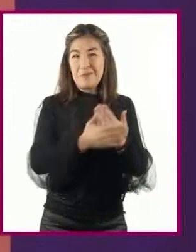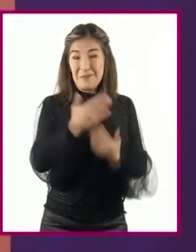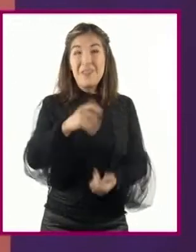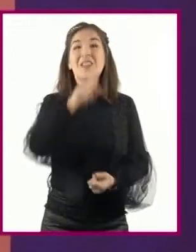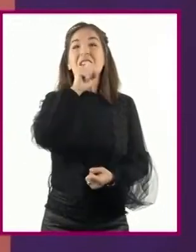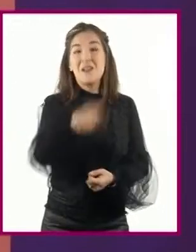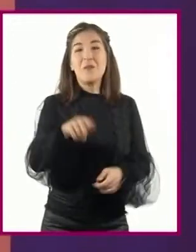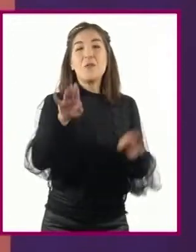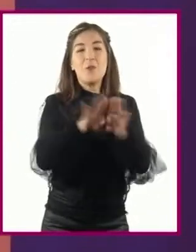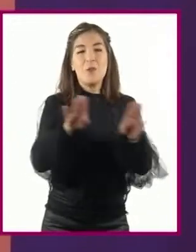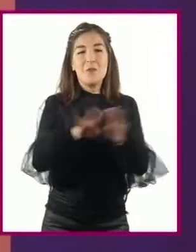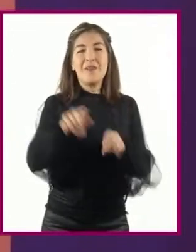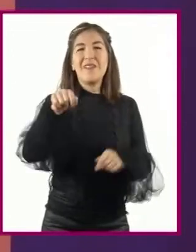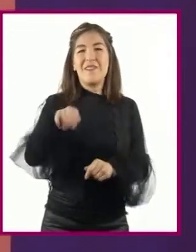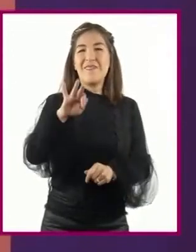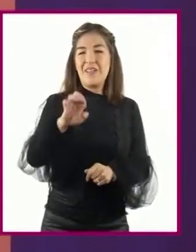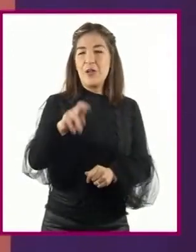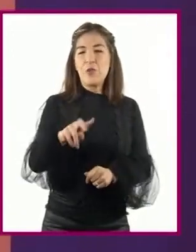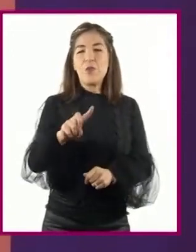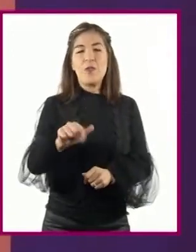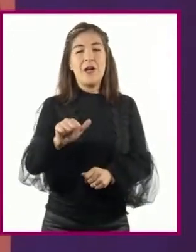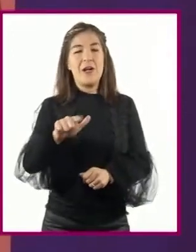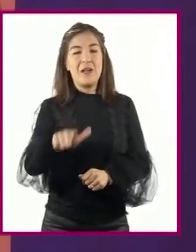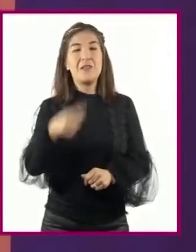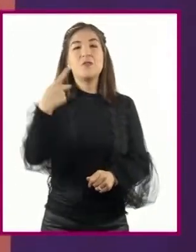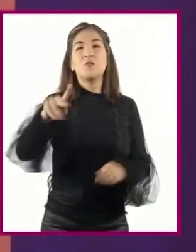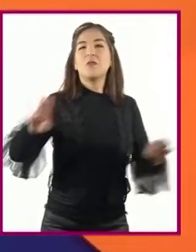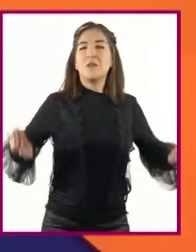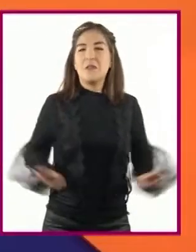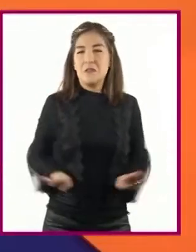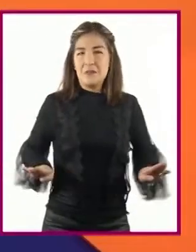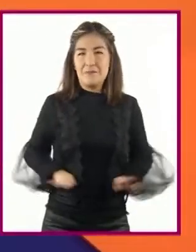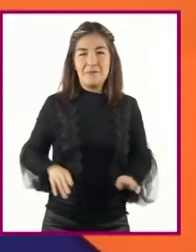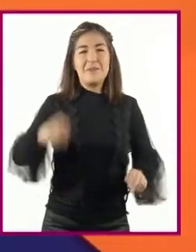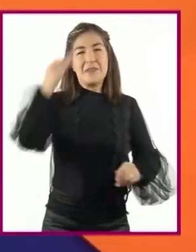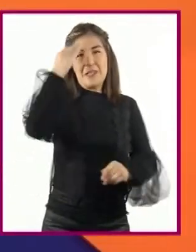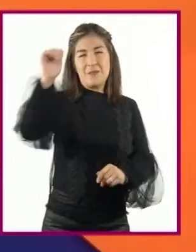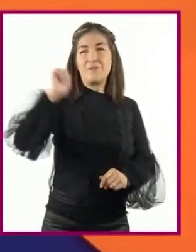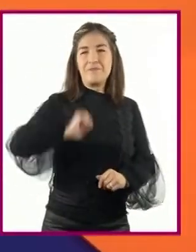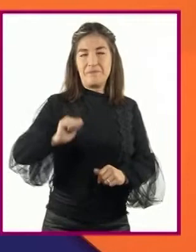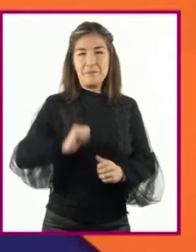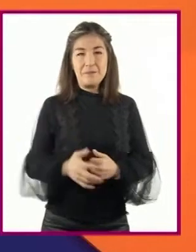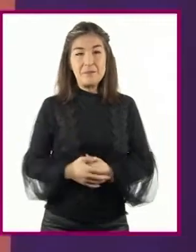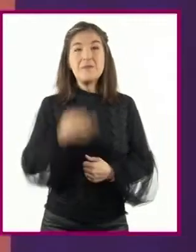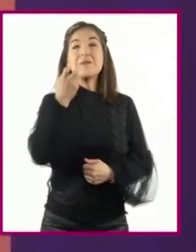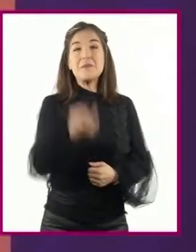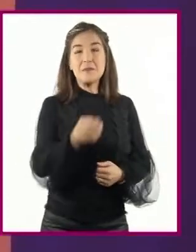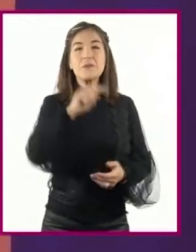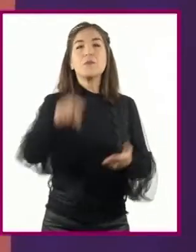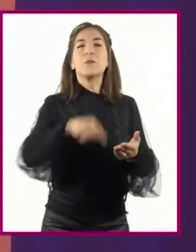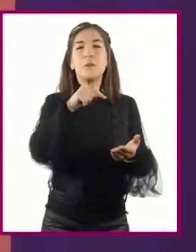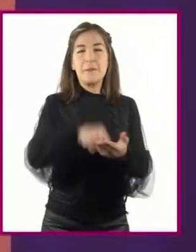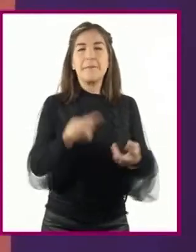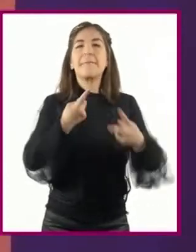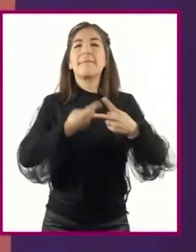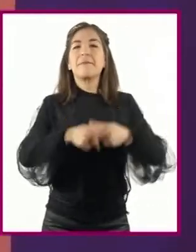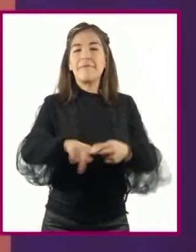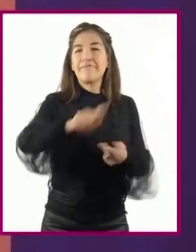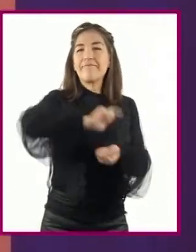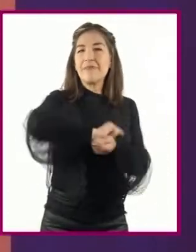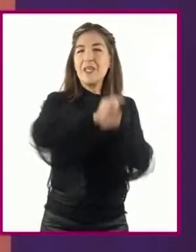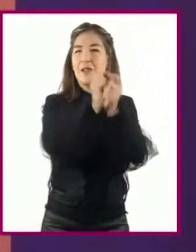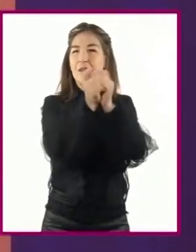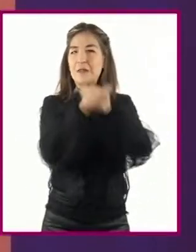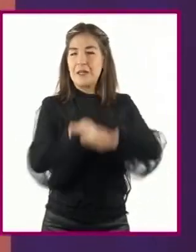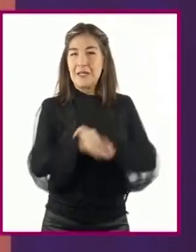desbaratando el sistema feudal característico del medievo. Es aquí donde comienza la